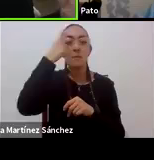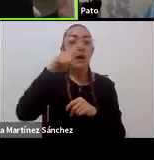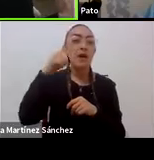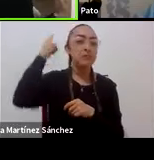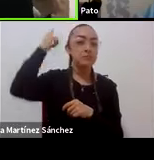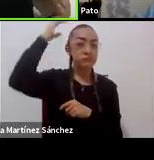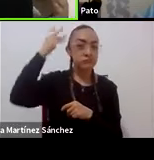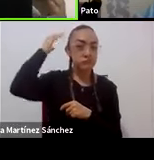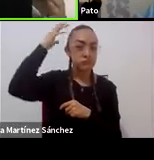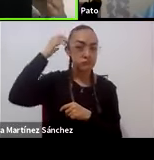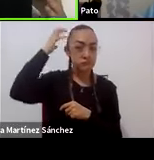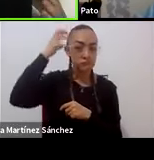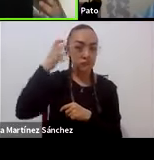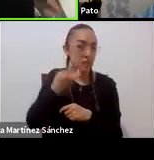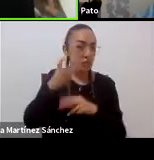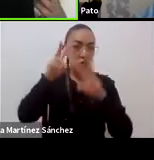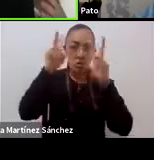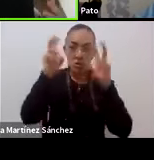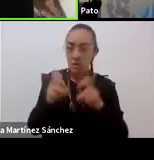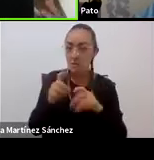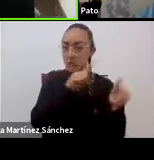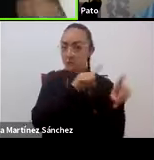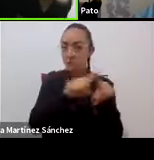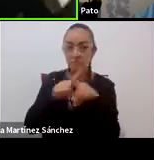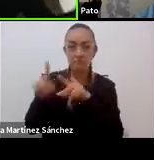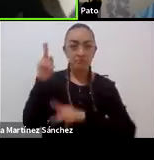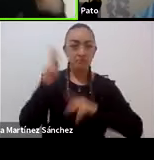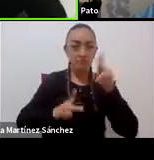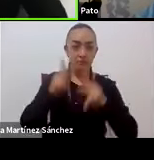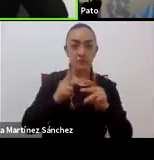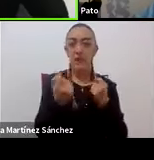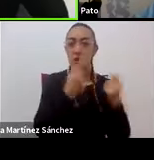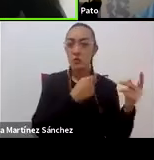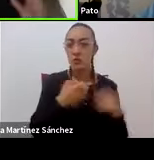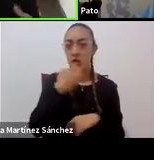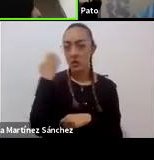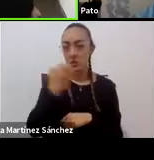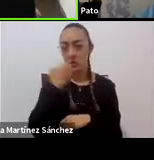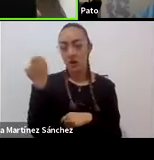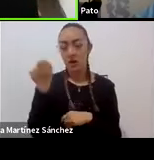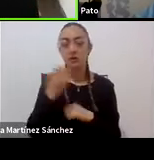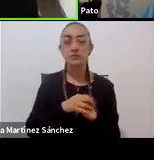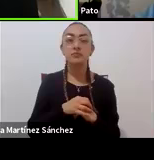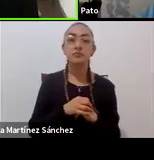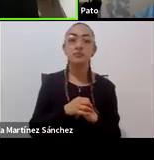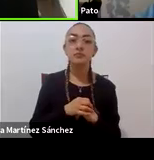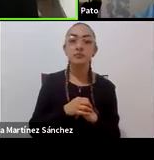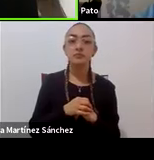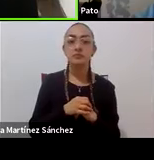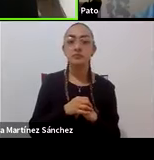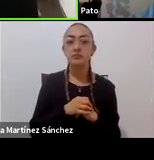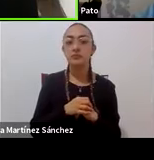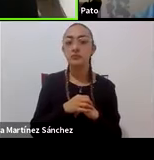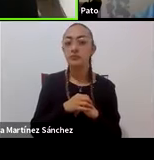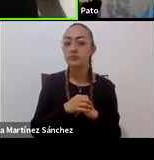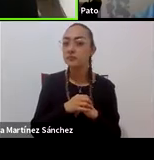de platicar. Y podemos irnos en algunas escuelas, como les ha tocado a